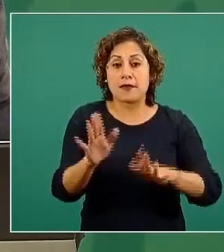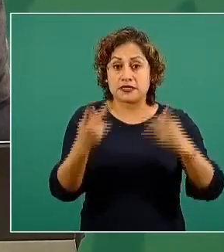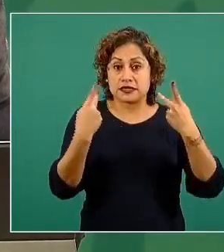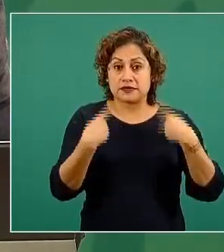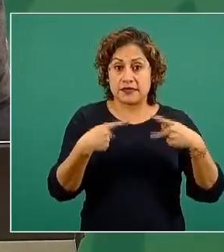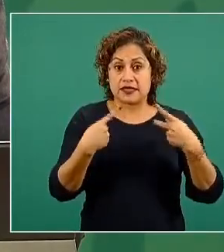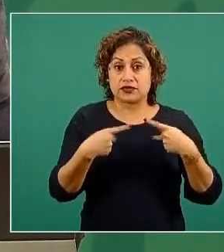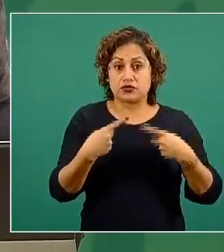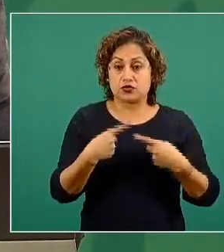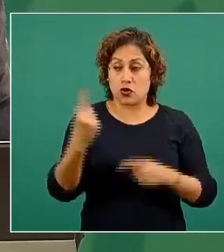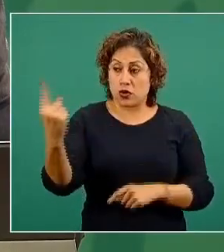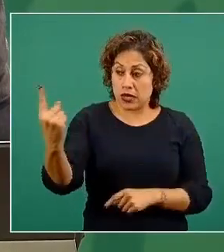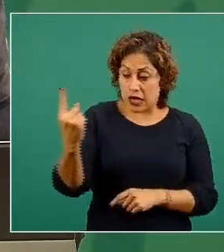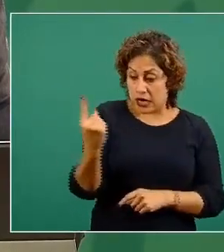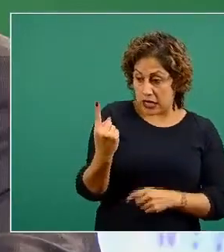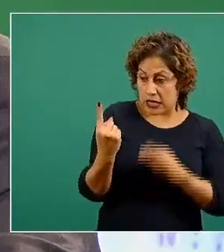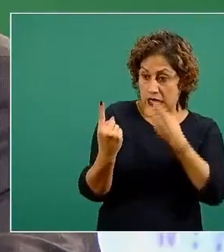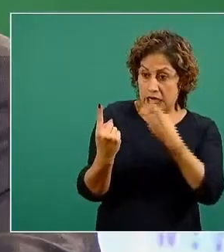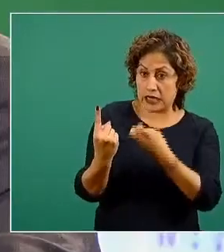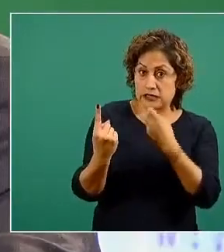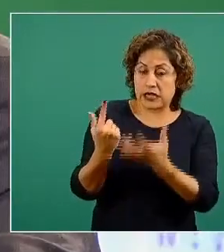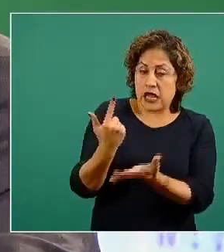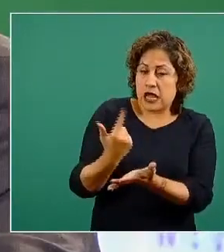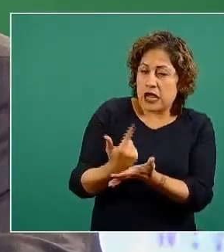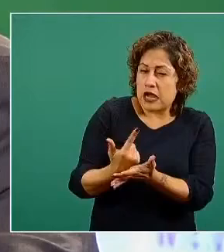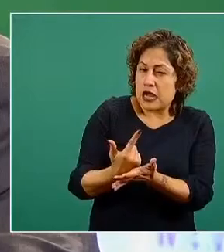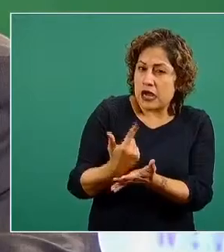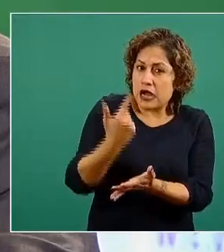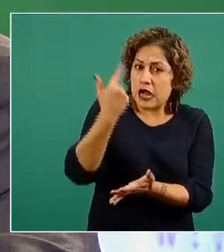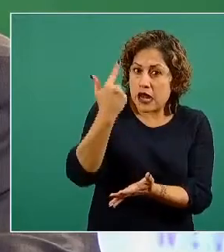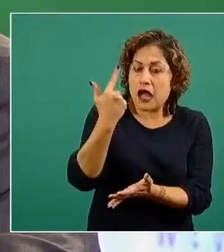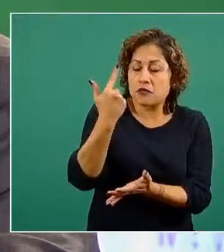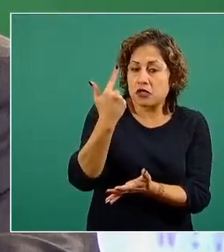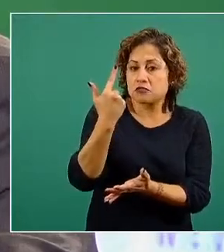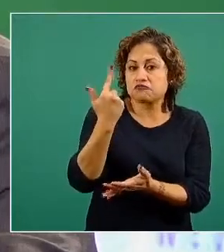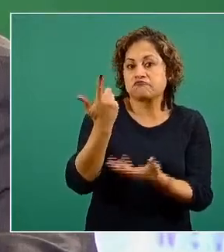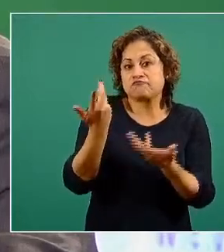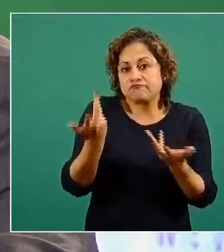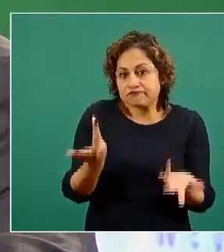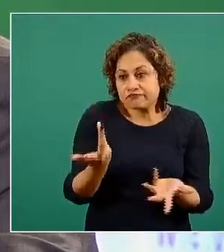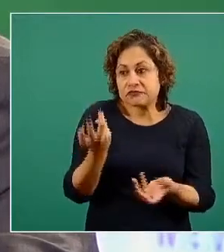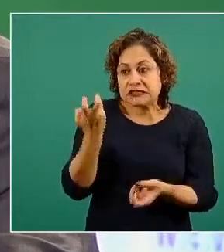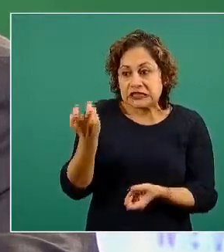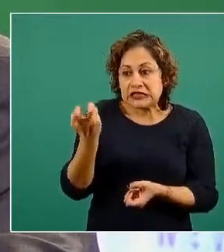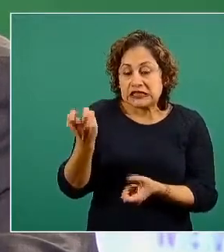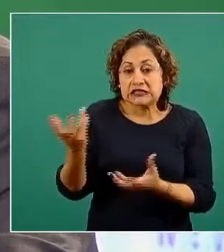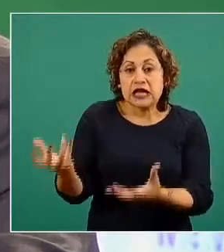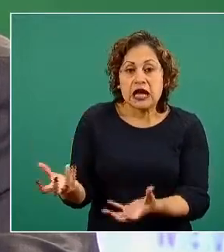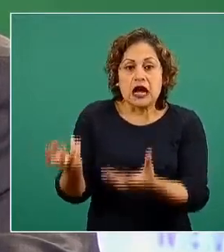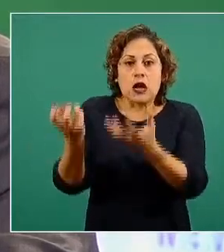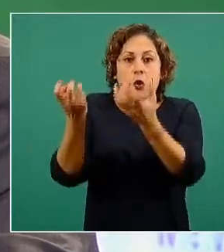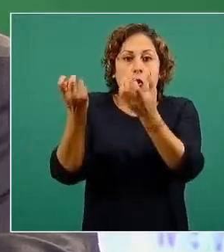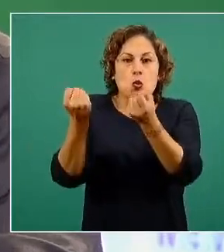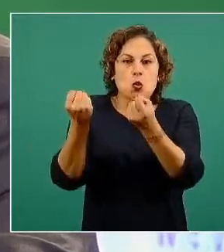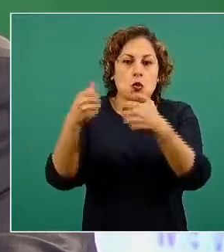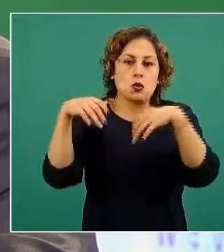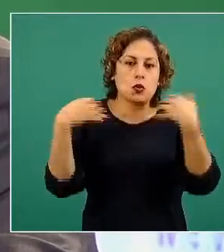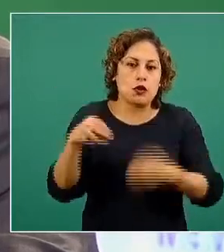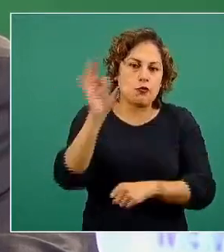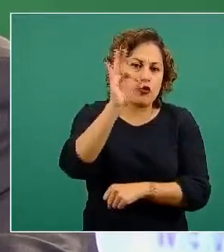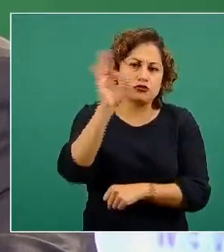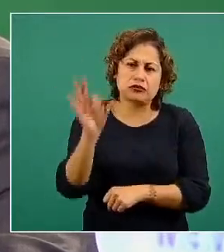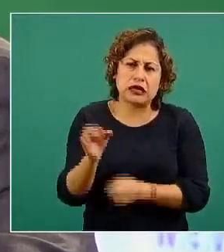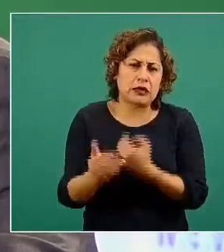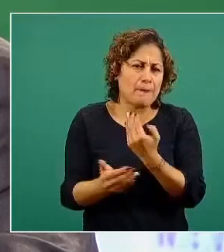de gravedad muy importante y que posiblemente las posibilidades de solución son muy pocas, pero aún